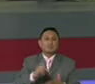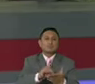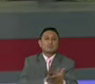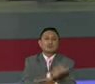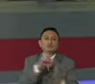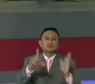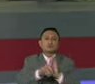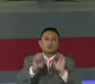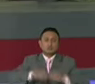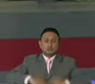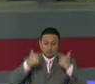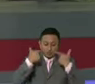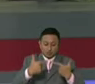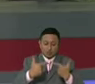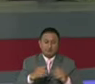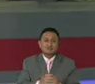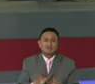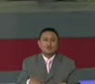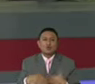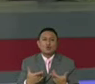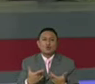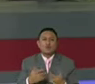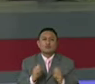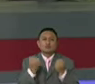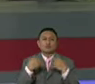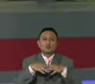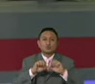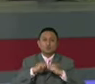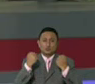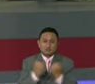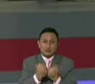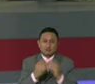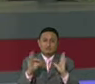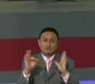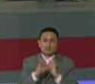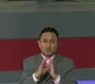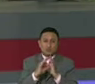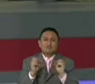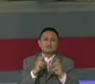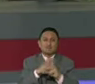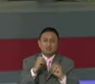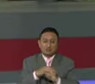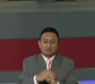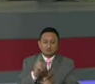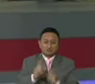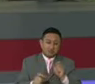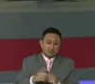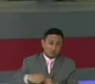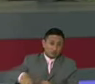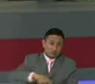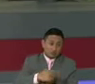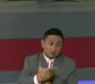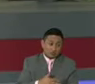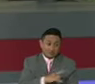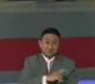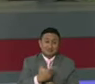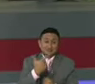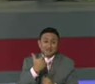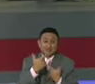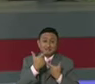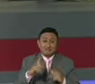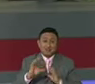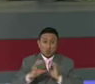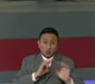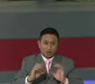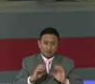ley que busca regular el uso de redes sociales. Desde la Organización de Usuarios Digitales dicen que podría vulnerar la libertad de expresión